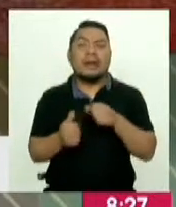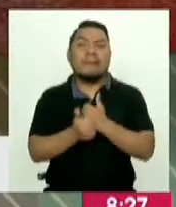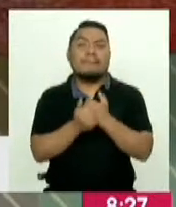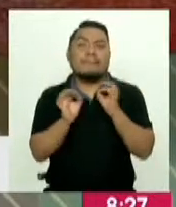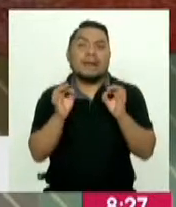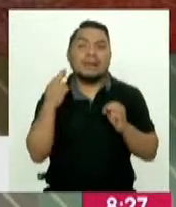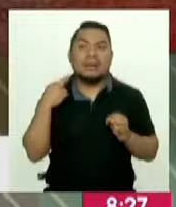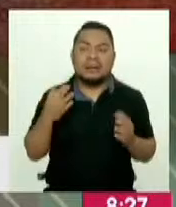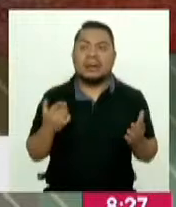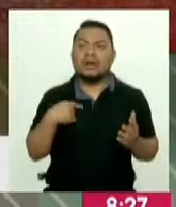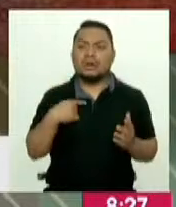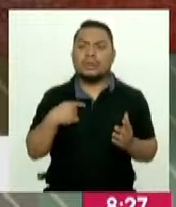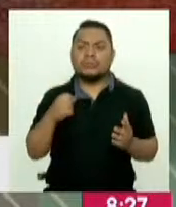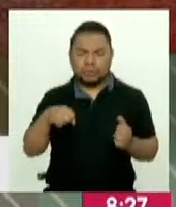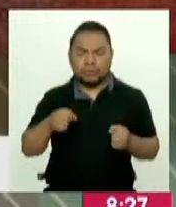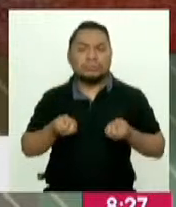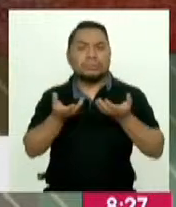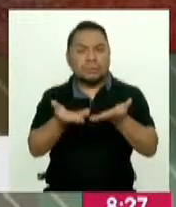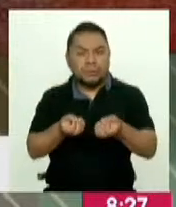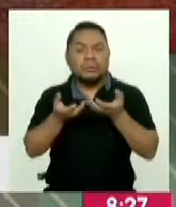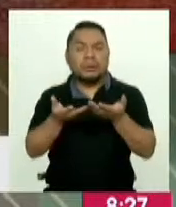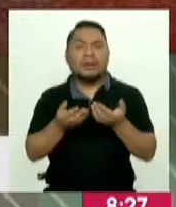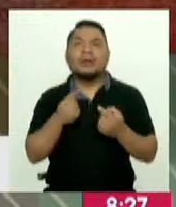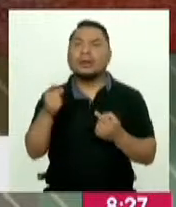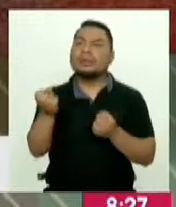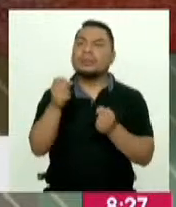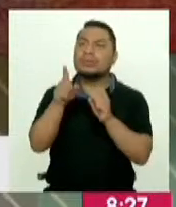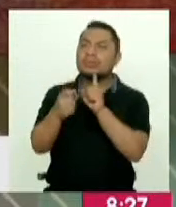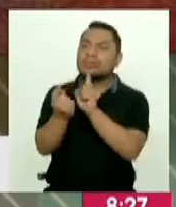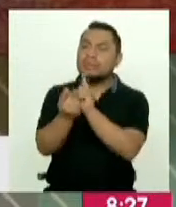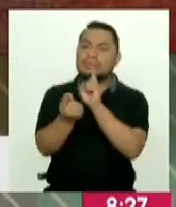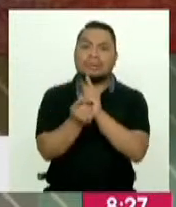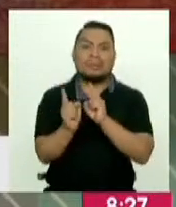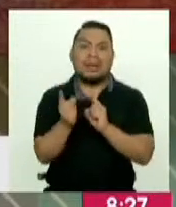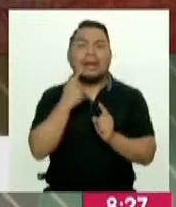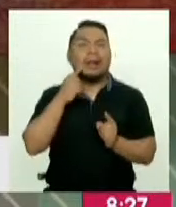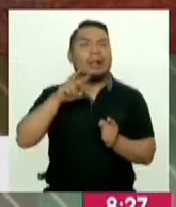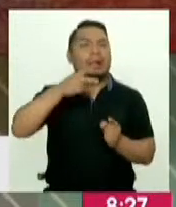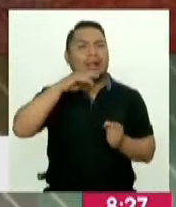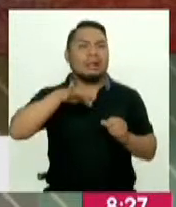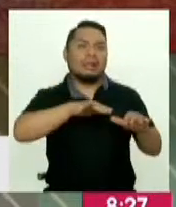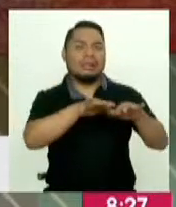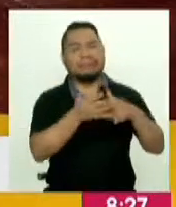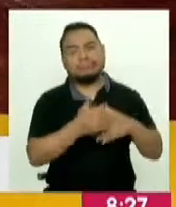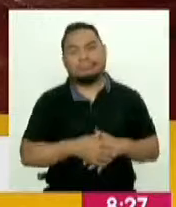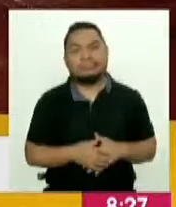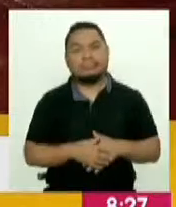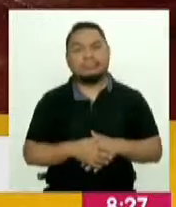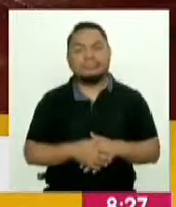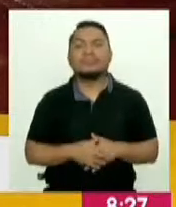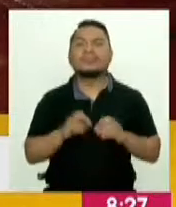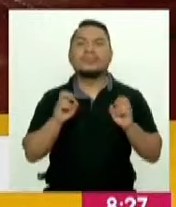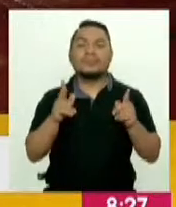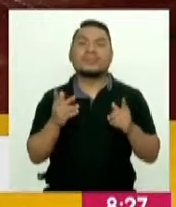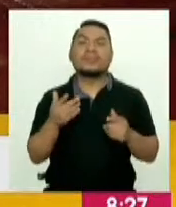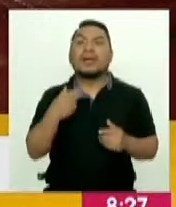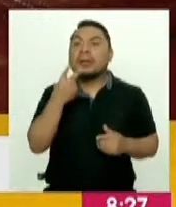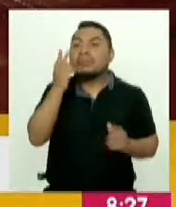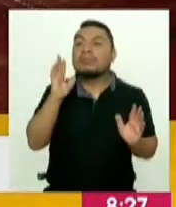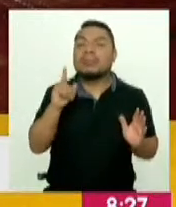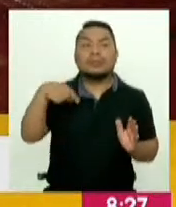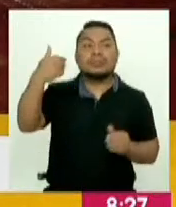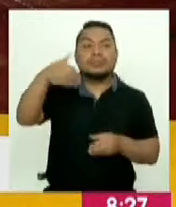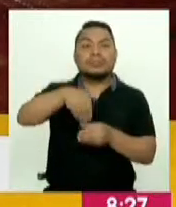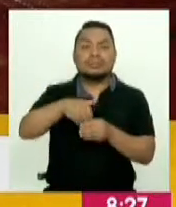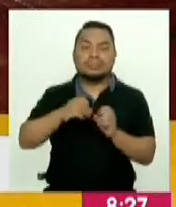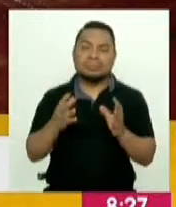arriesgándose, digamos, a contrastar sus puntos de vista entre ellos, ¿no? De acuerdo. Bueno, veremos qué pasa en estos